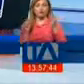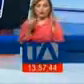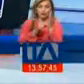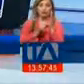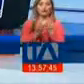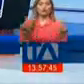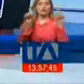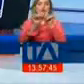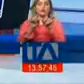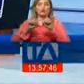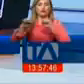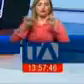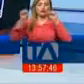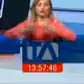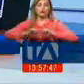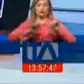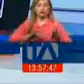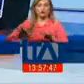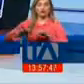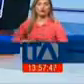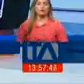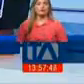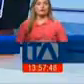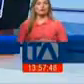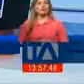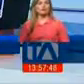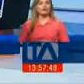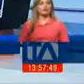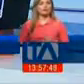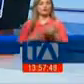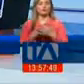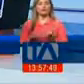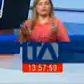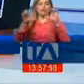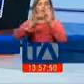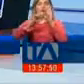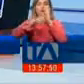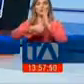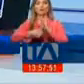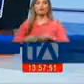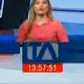que permitirá realizar varios trámites de forma digital. Hoy se realizó la presentación de este documento en el Registro Civil.